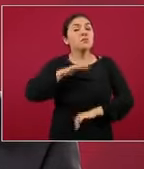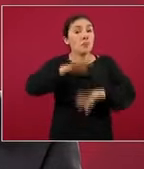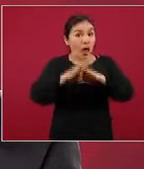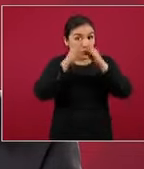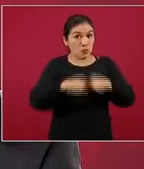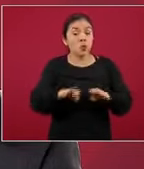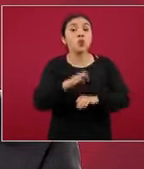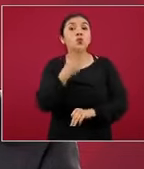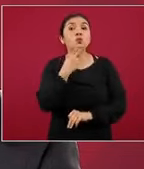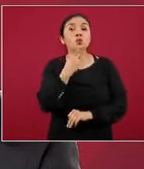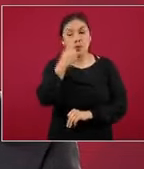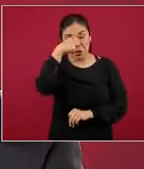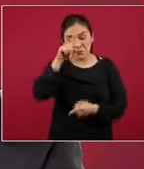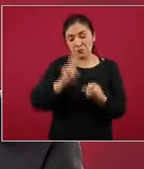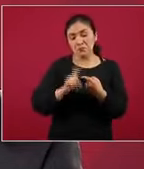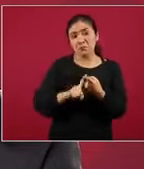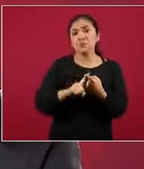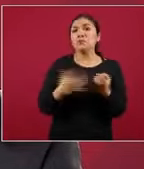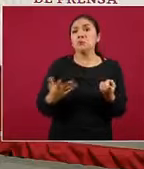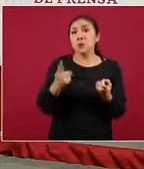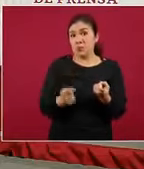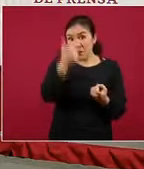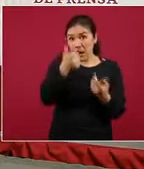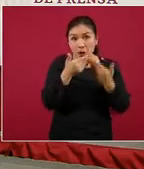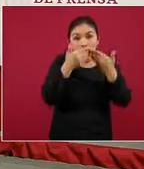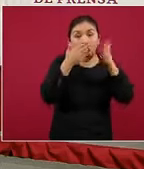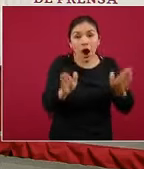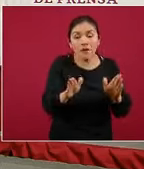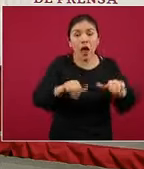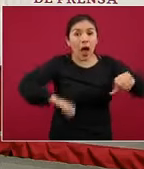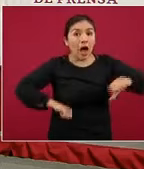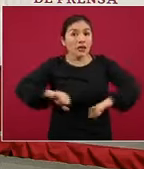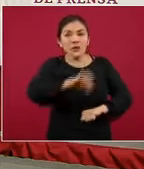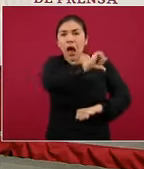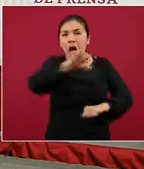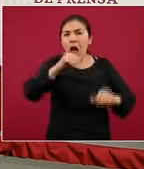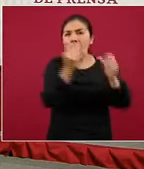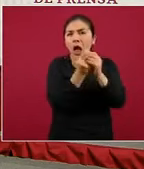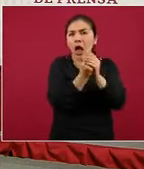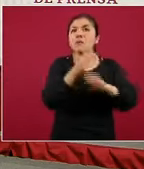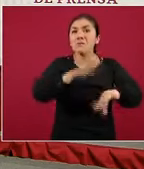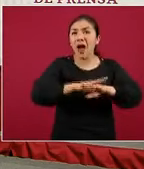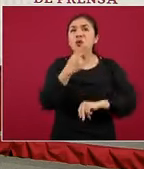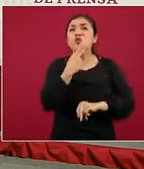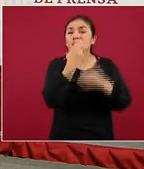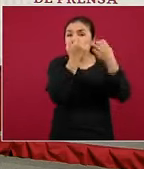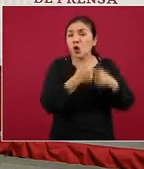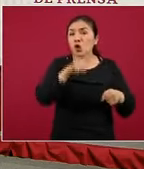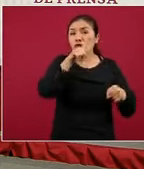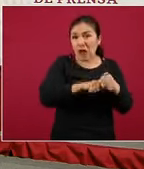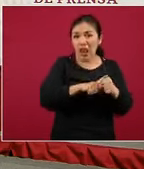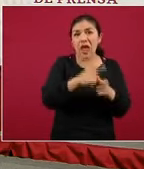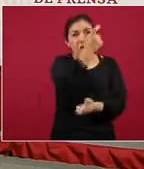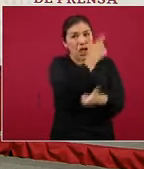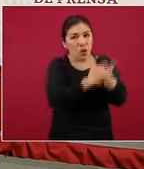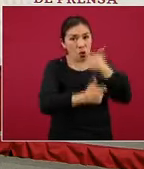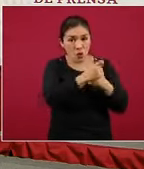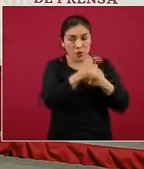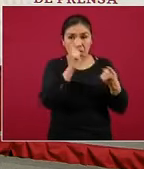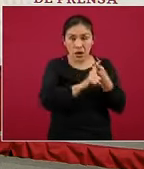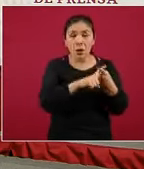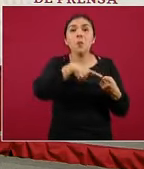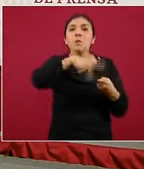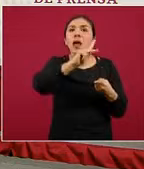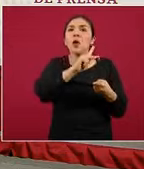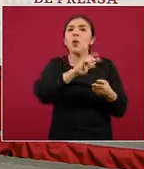útiles en donde primero abrió aquellas actividades que tienen gran utilidad social y económica, pero